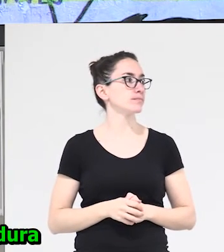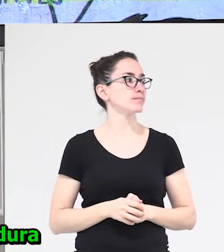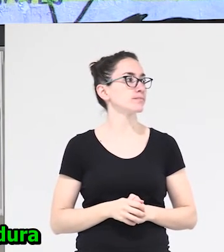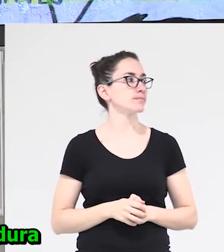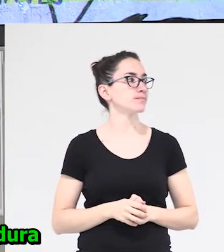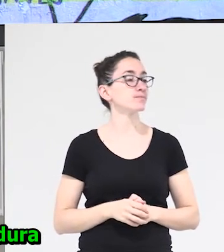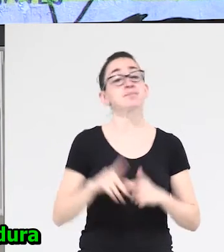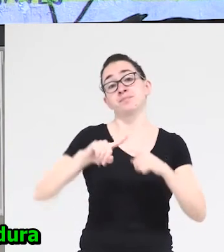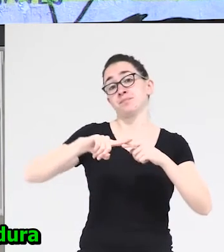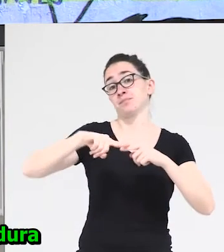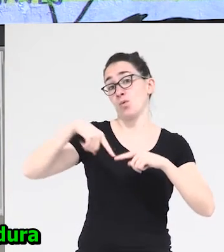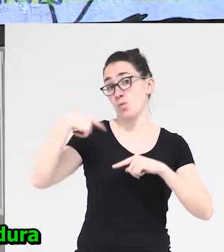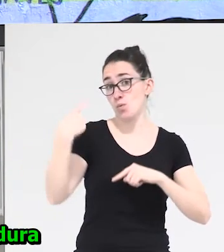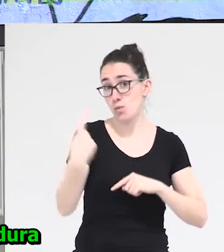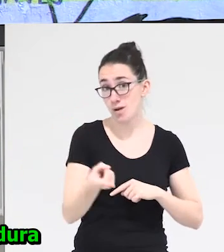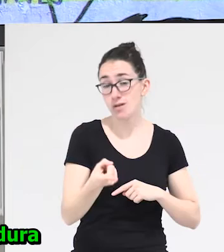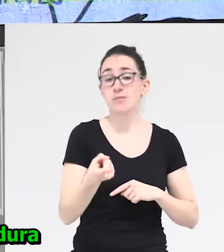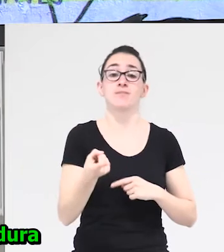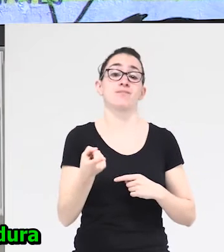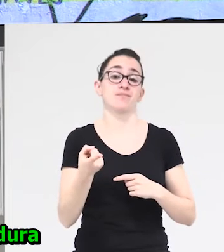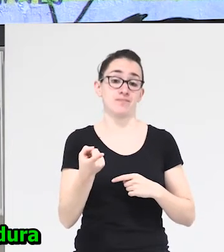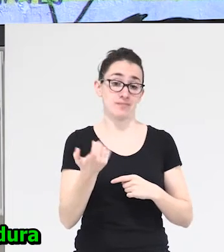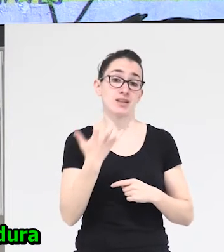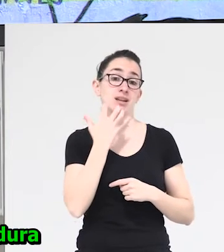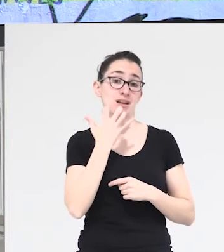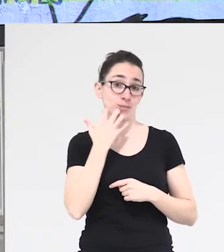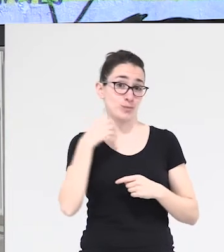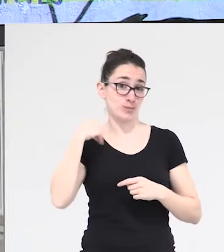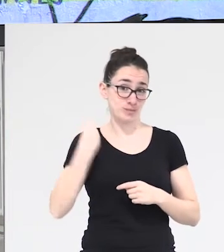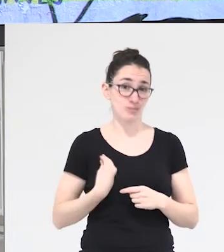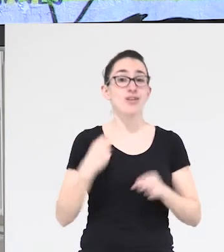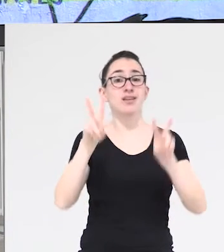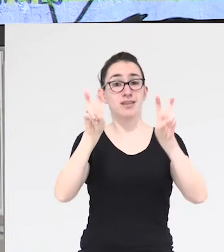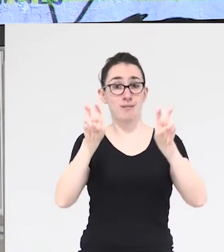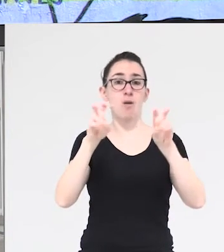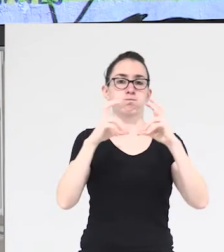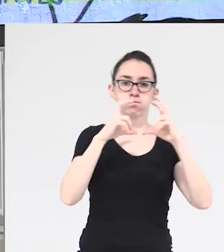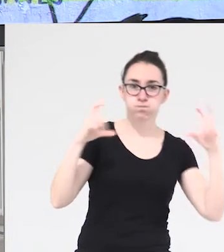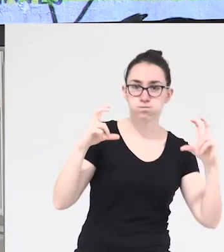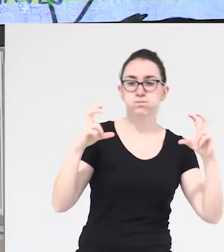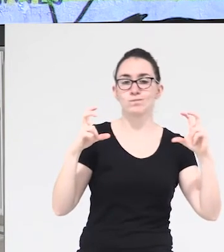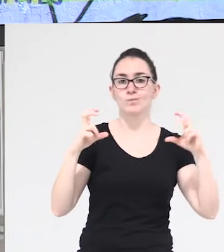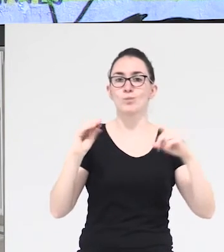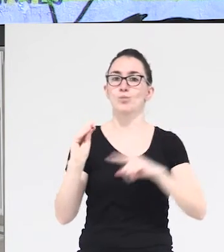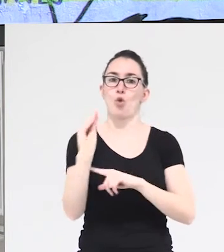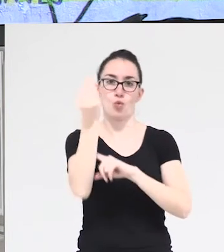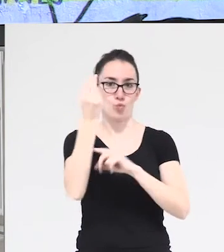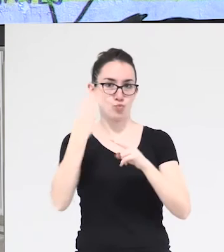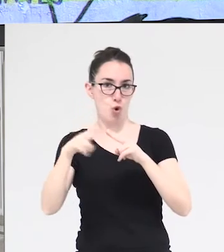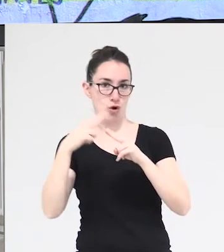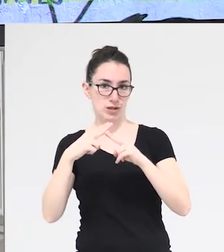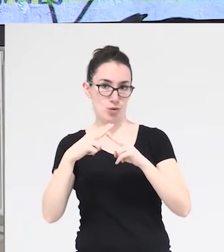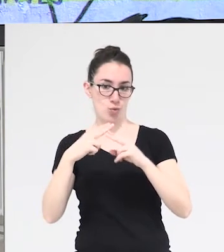Luego, como parte también de esto que tiene que ver con la gordura y con esa producción política del cuerpo gordo, que de esa manera lo